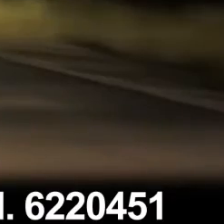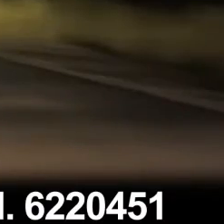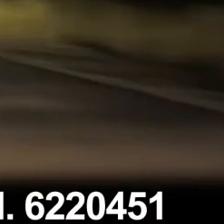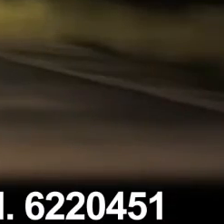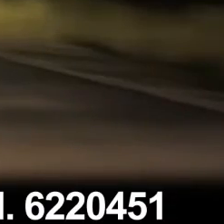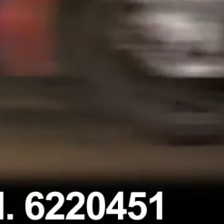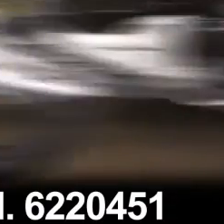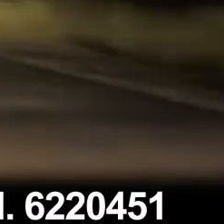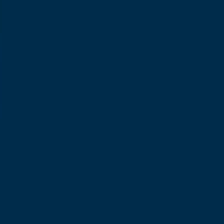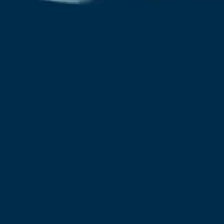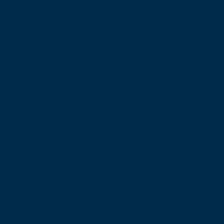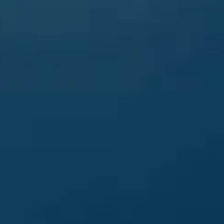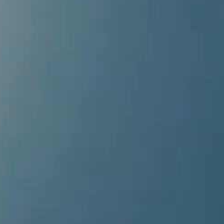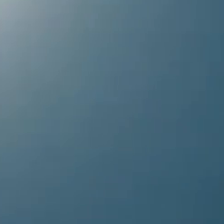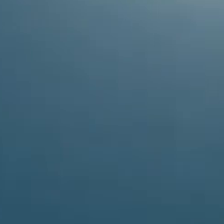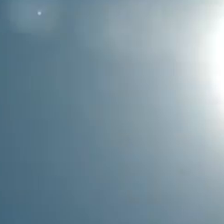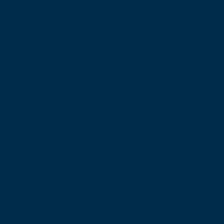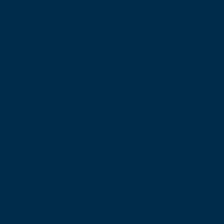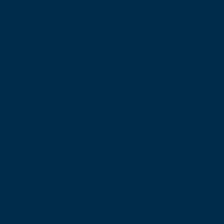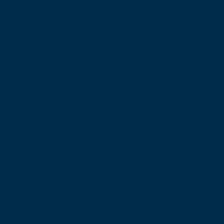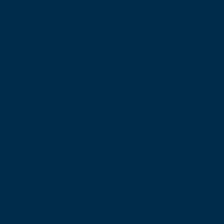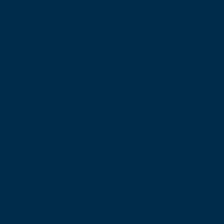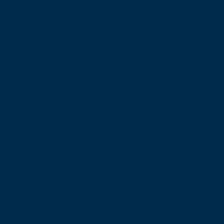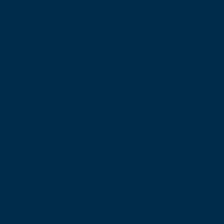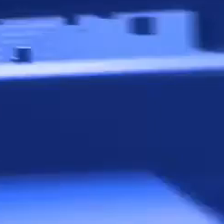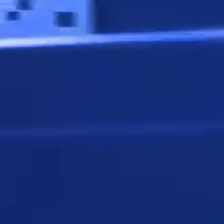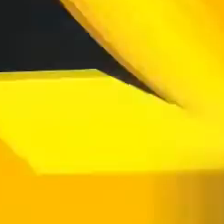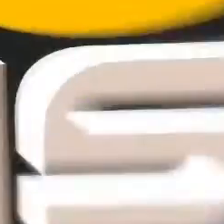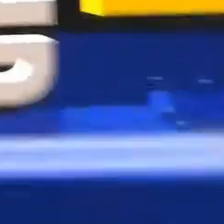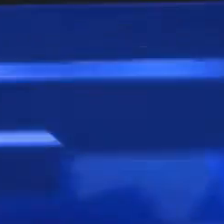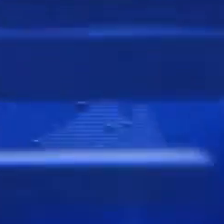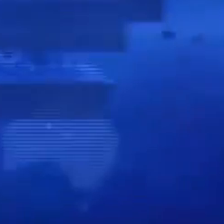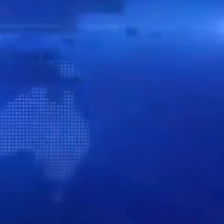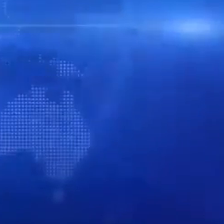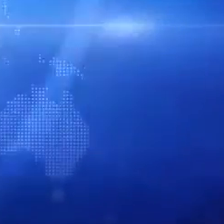cascos. Oferta válida hasta el 30 de septiembre de 2016.